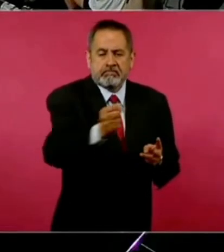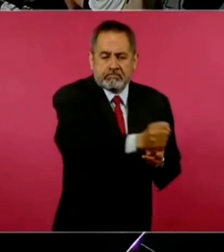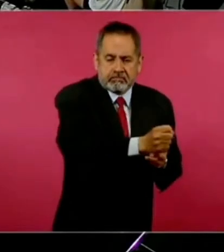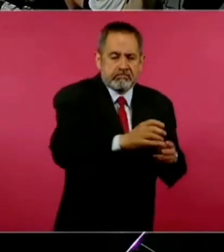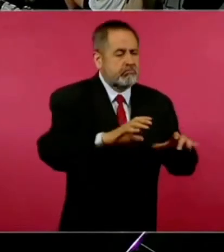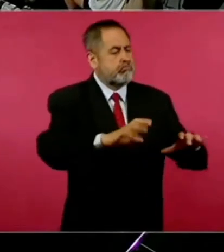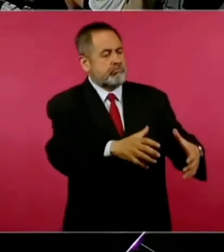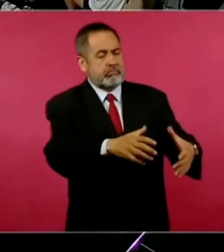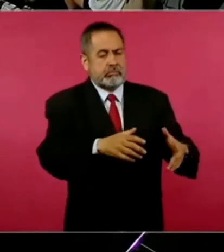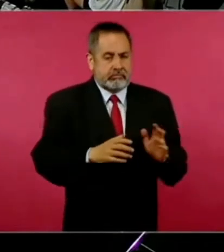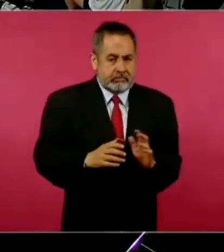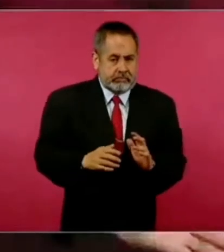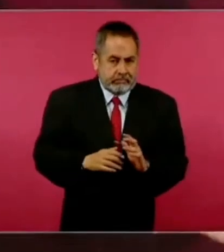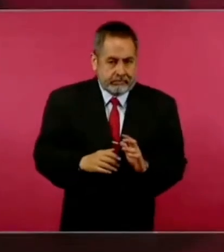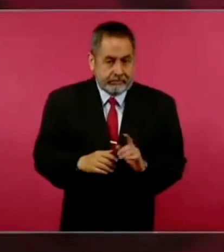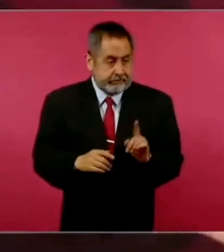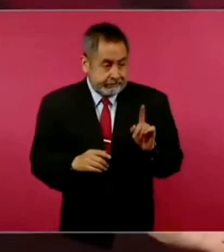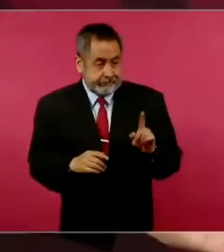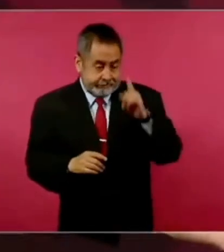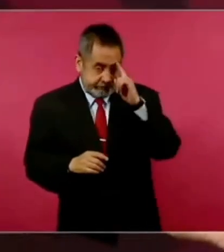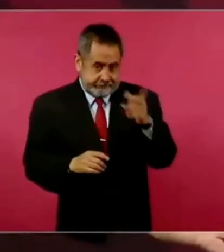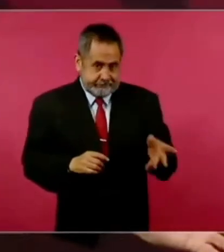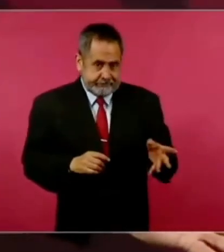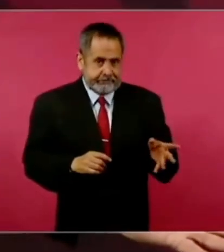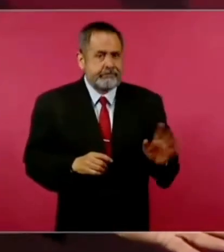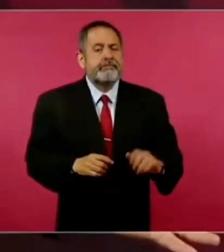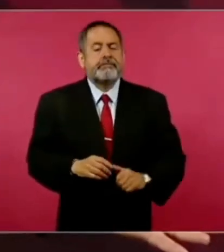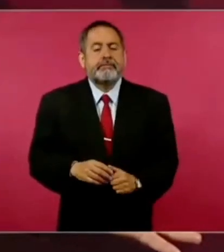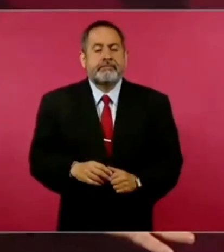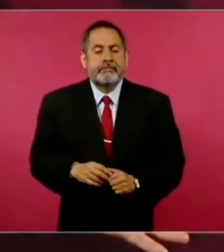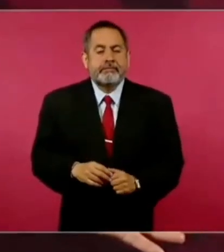Y no resolvió nada.